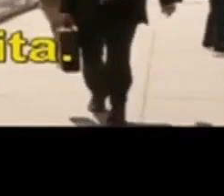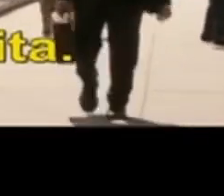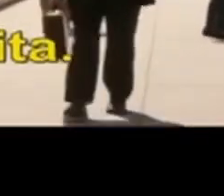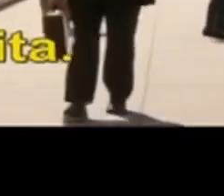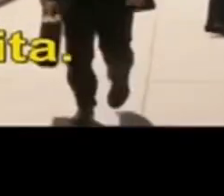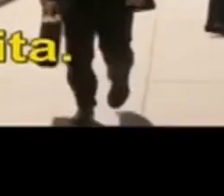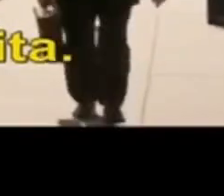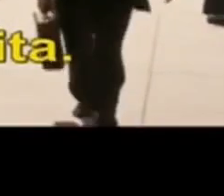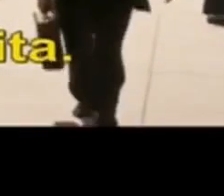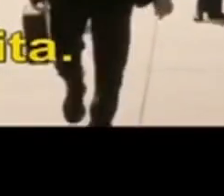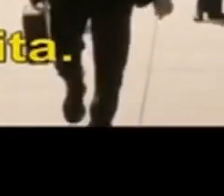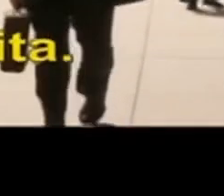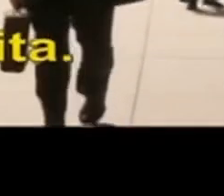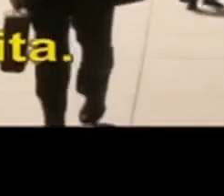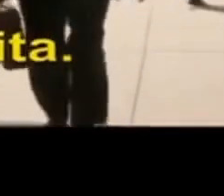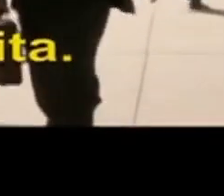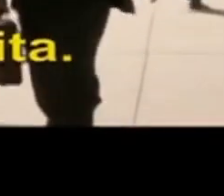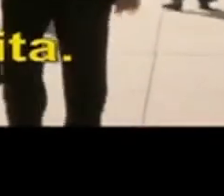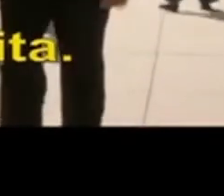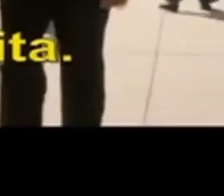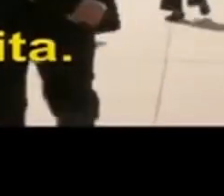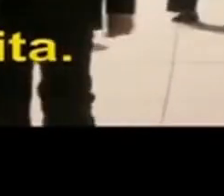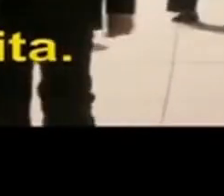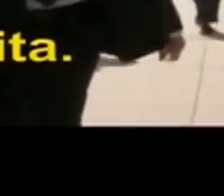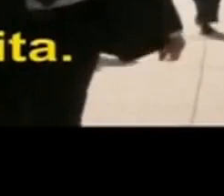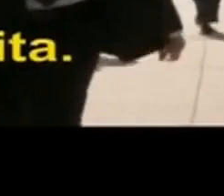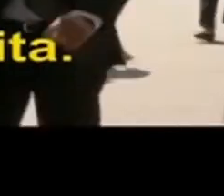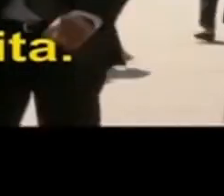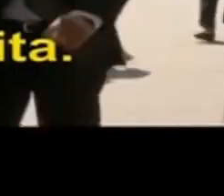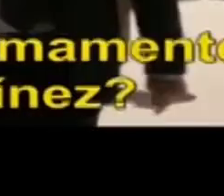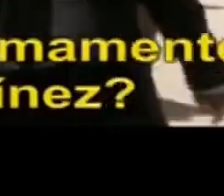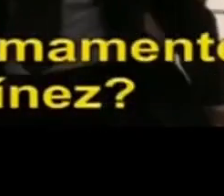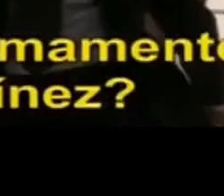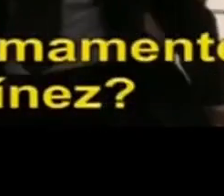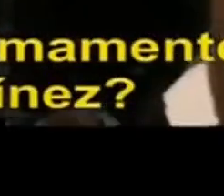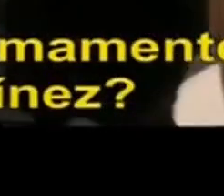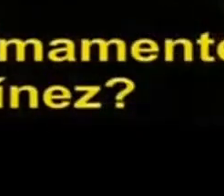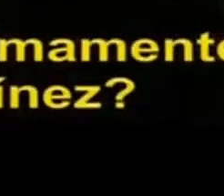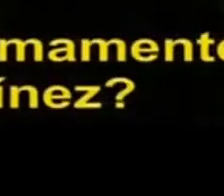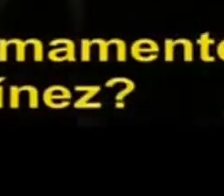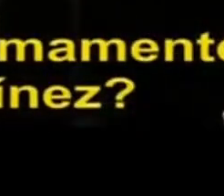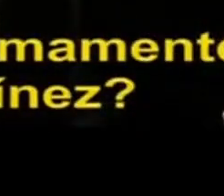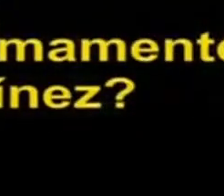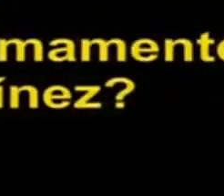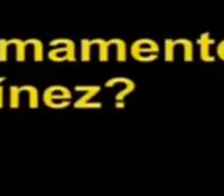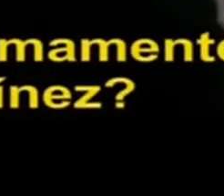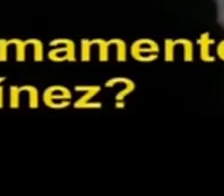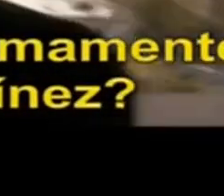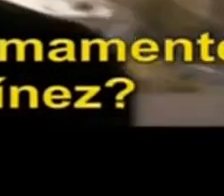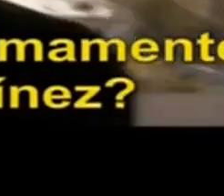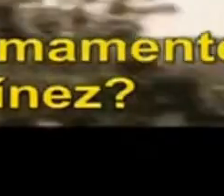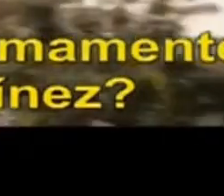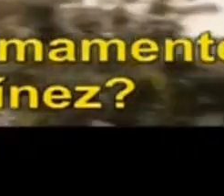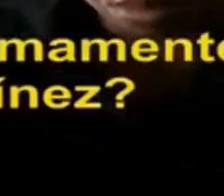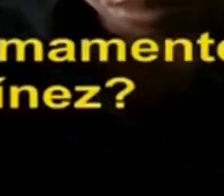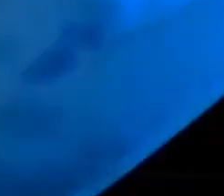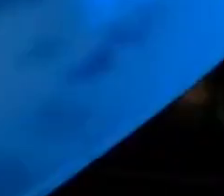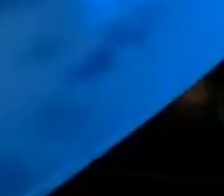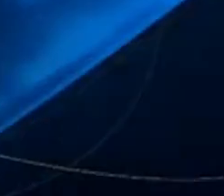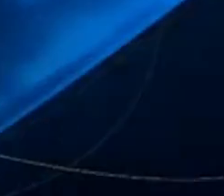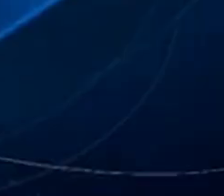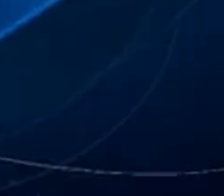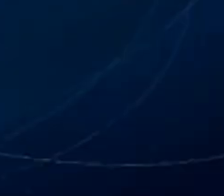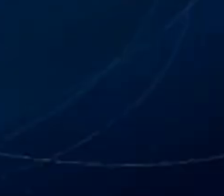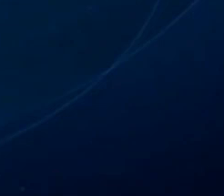Well, look who's come calling. Detective Carlin. Cuba Visión. Señal HD. Boy Martinez.